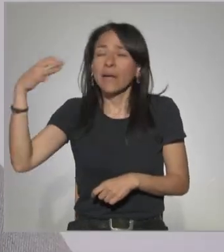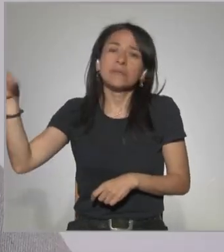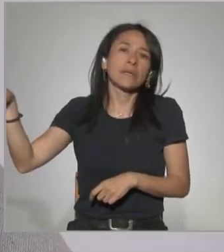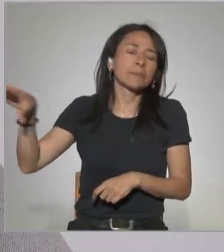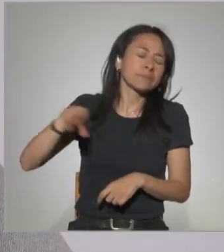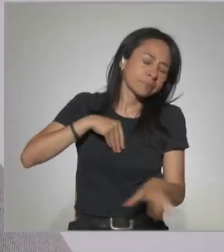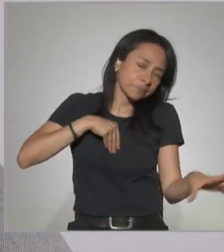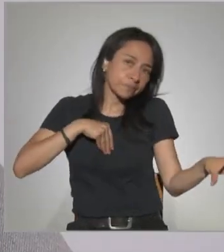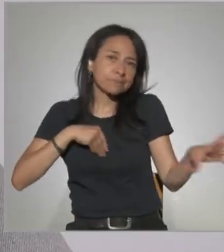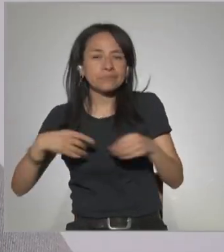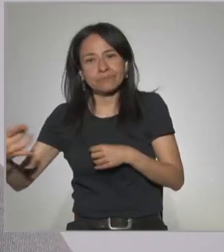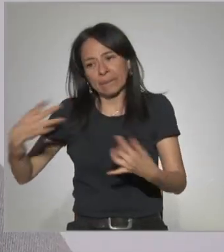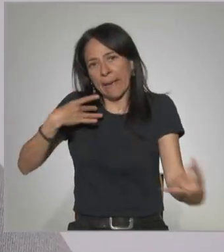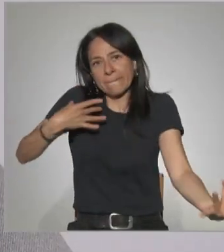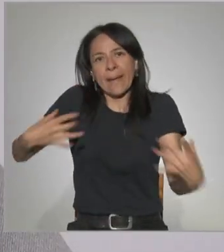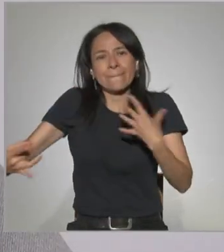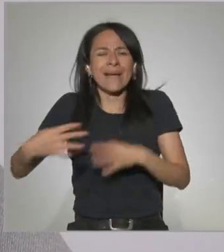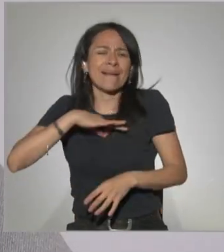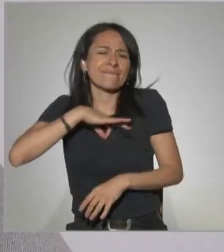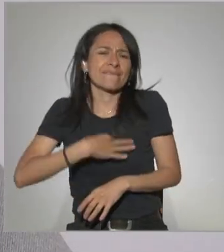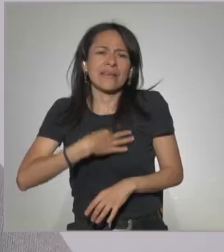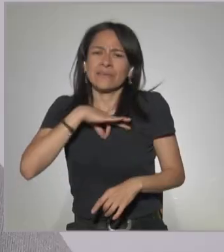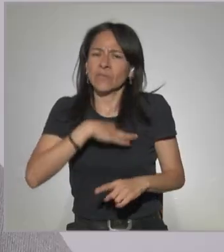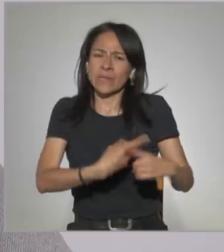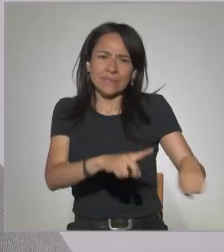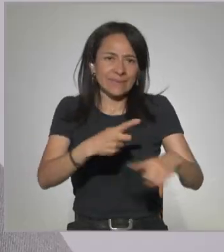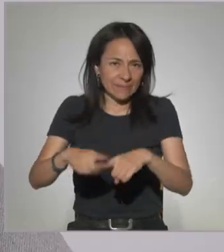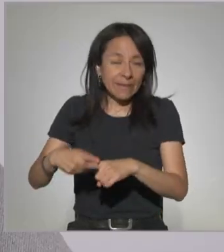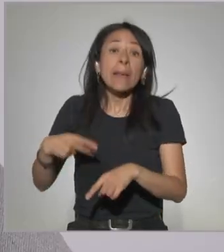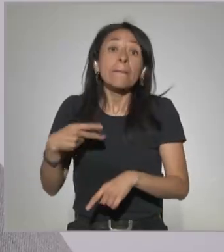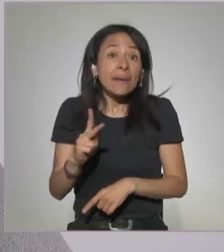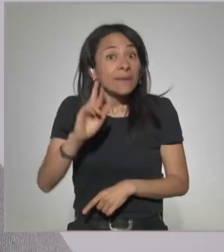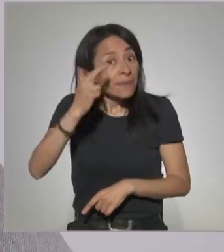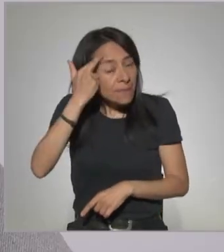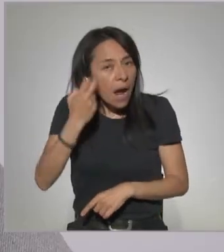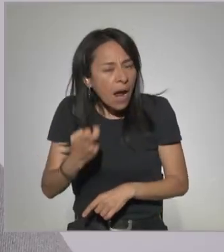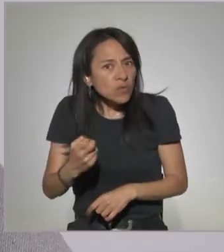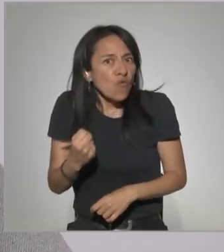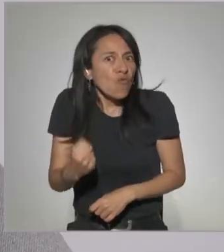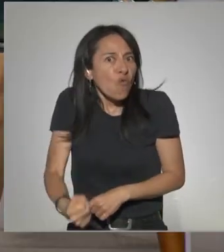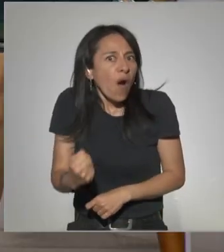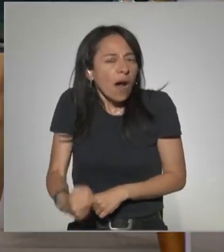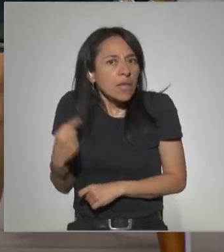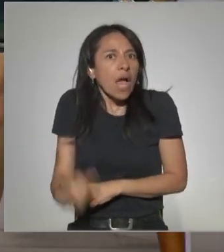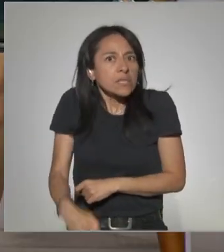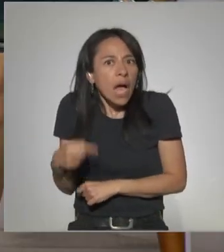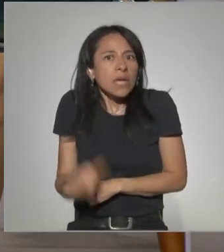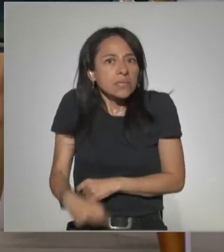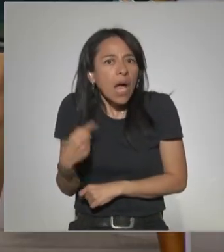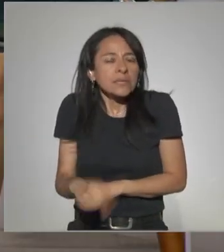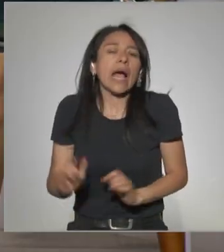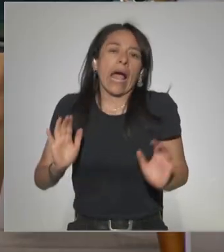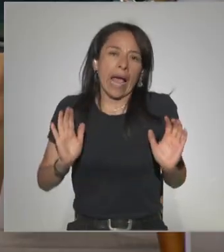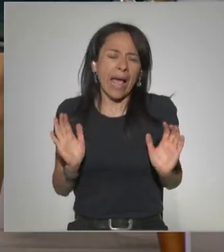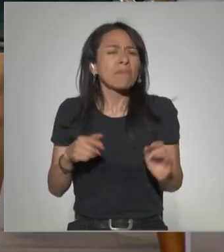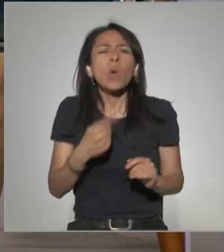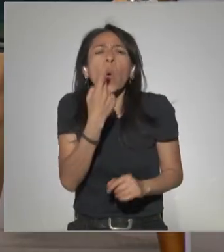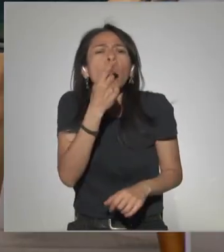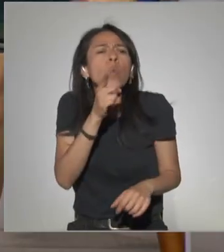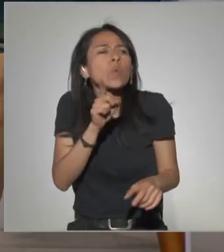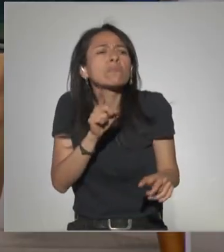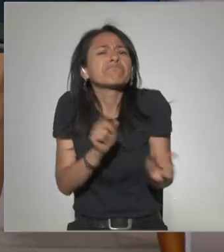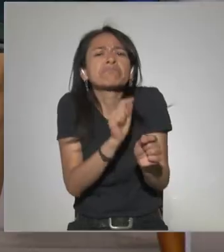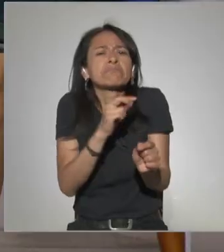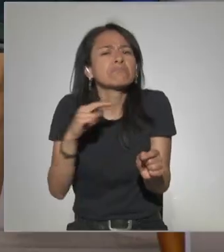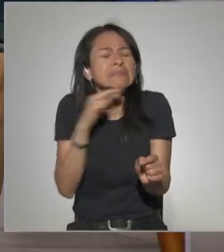de cualquier tipo realmente, ¿no? Esto nuevamente de forma crónica, ¿no? No es que por un solo momento ya nos sintamos mal, ¿no? O sea,